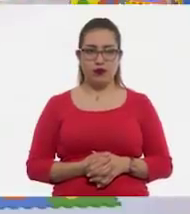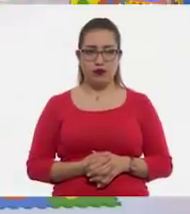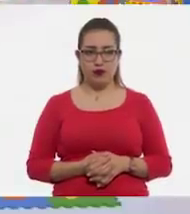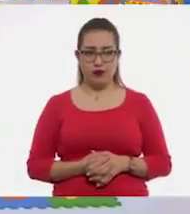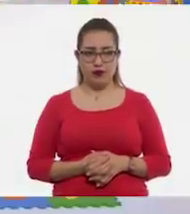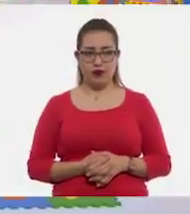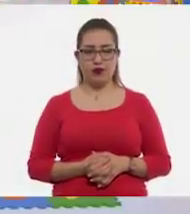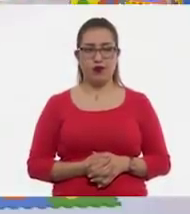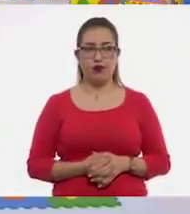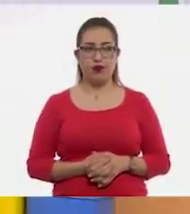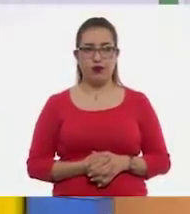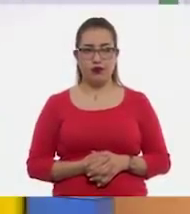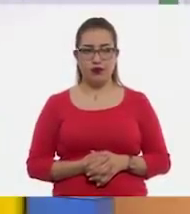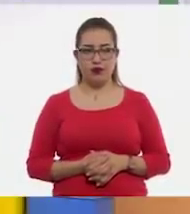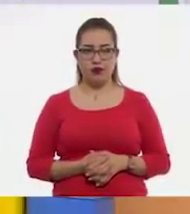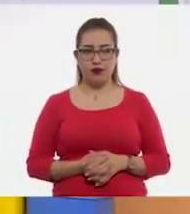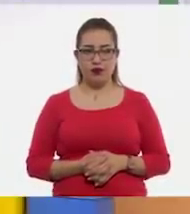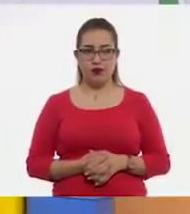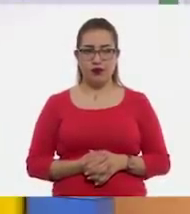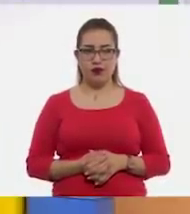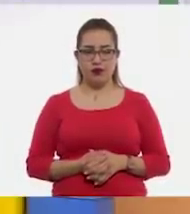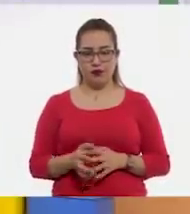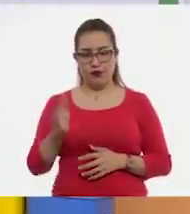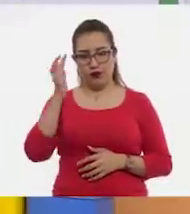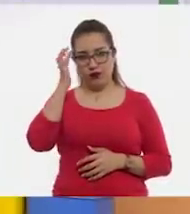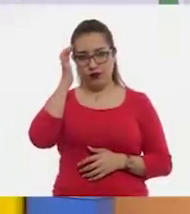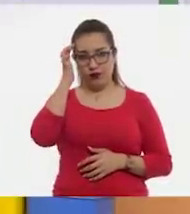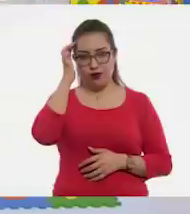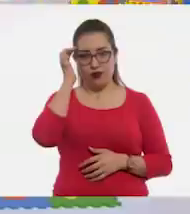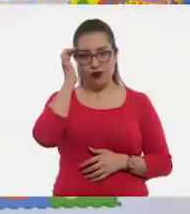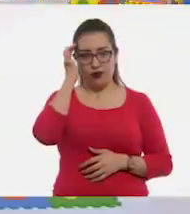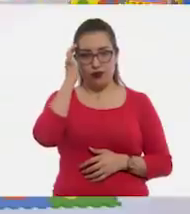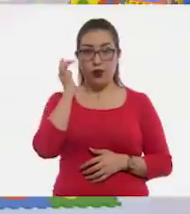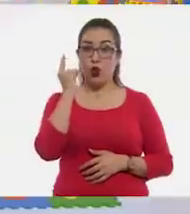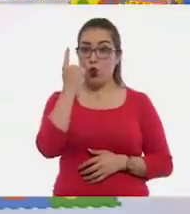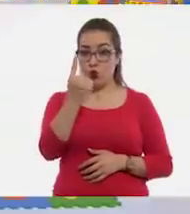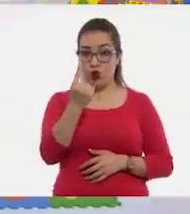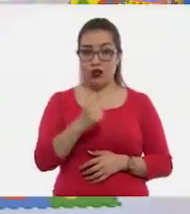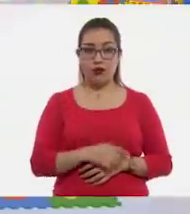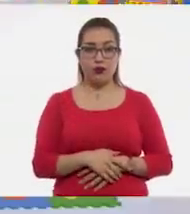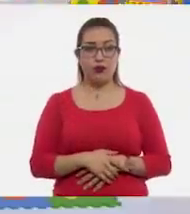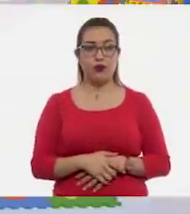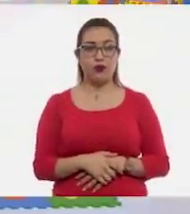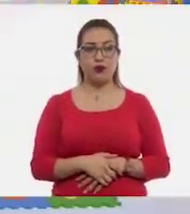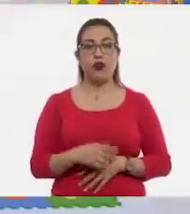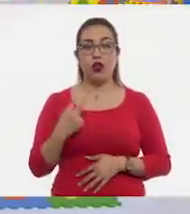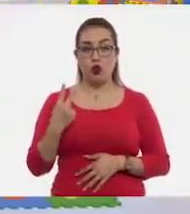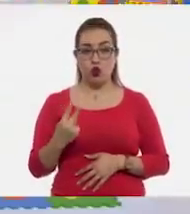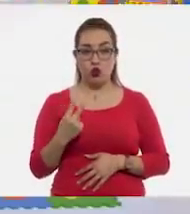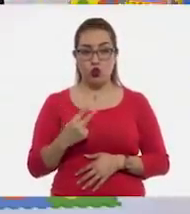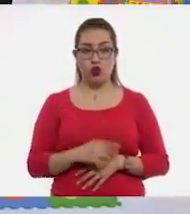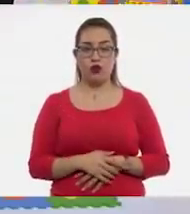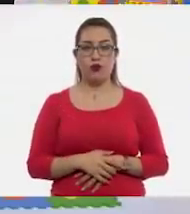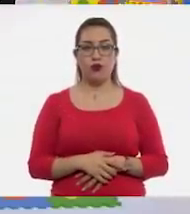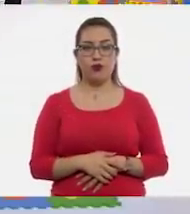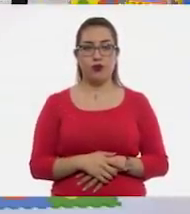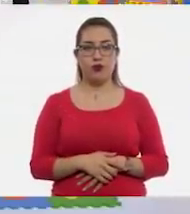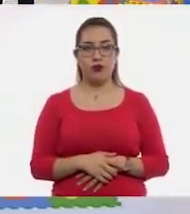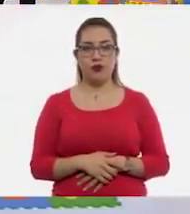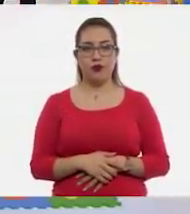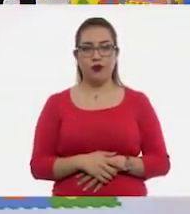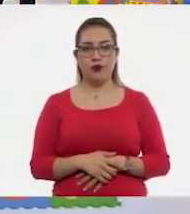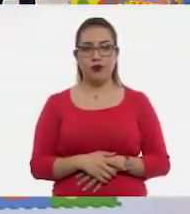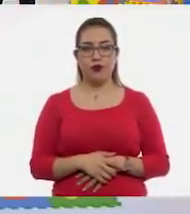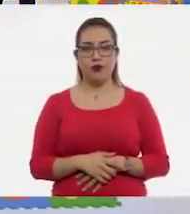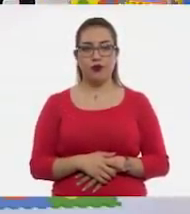horizontal. Aquí colocamos una. La siguiente. Dos, sería por acá.